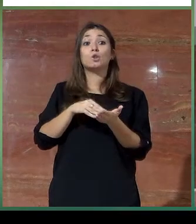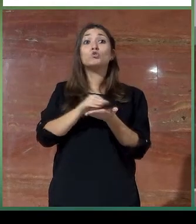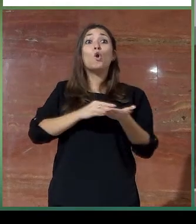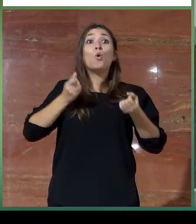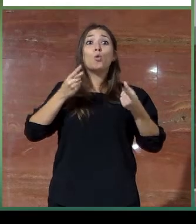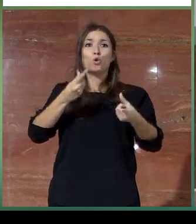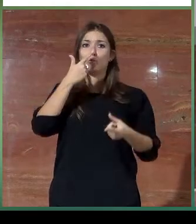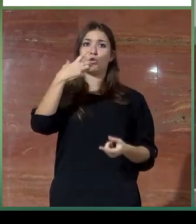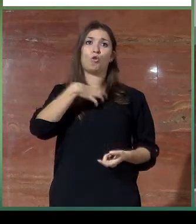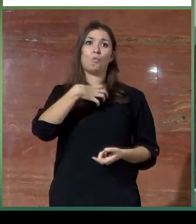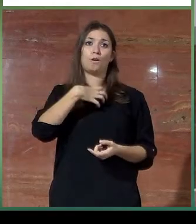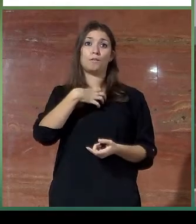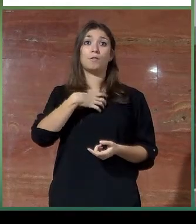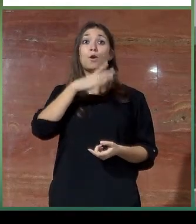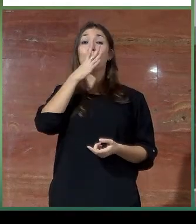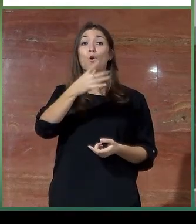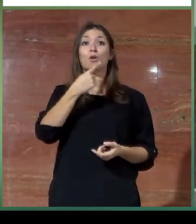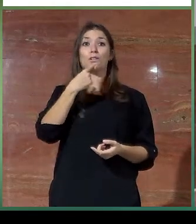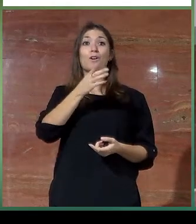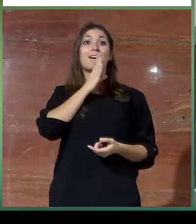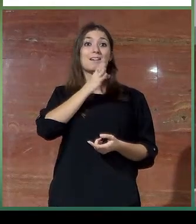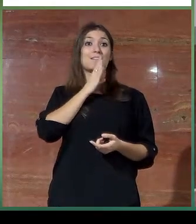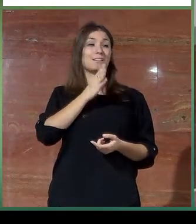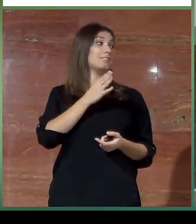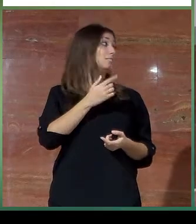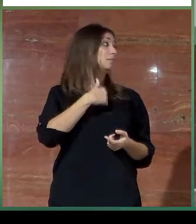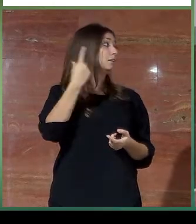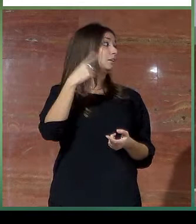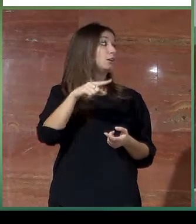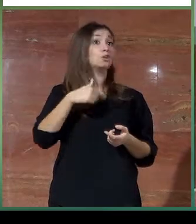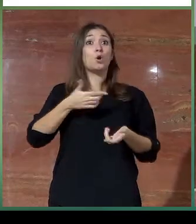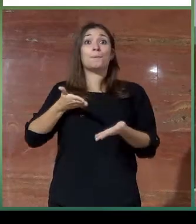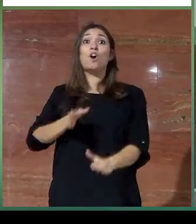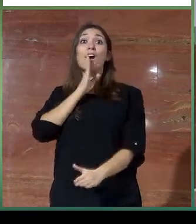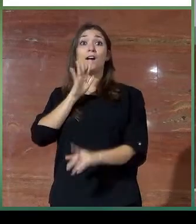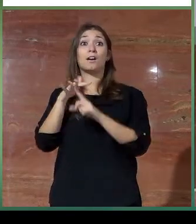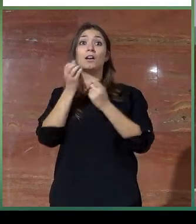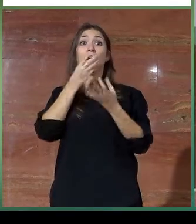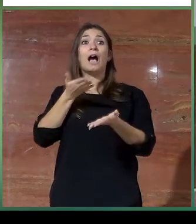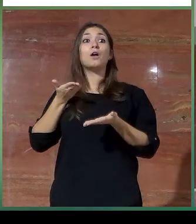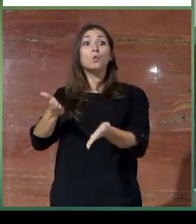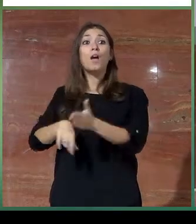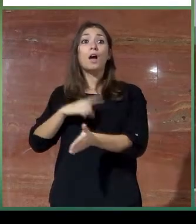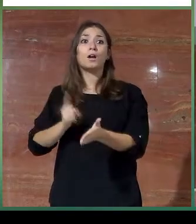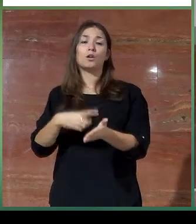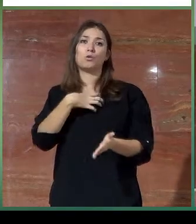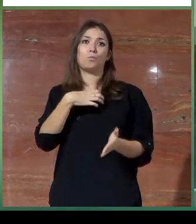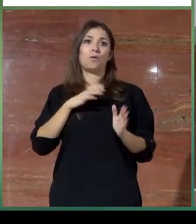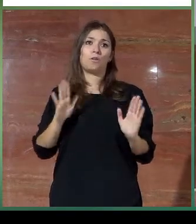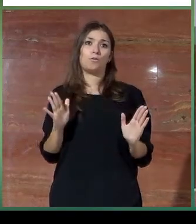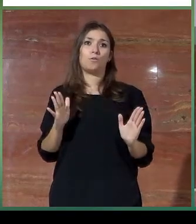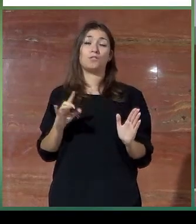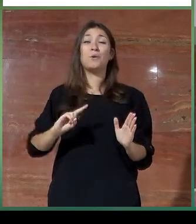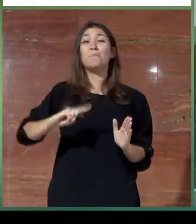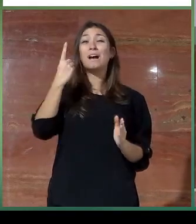solucionar. Yo siempre digo que mi hijo tocaría el piano y soy arquitecto. No puedo. Puedo ayudar. Yo lo que más en